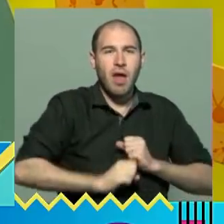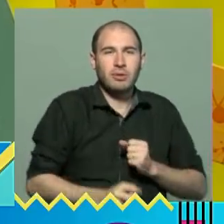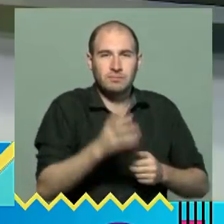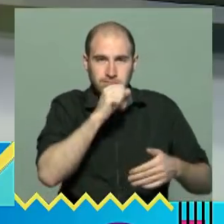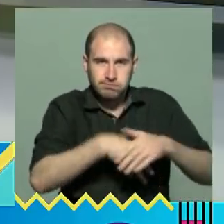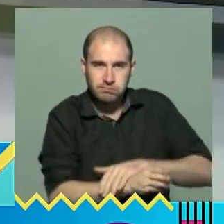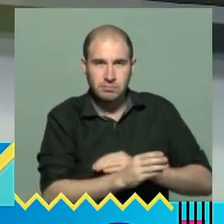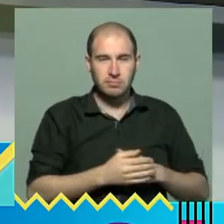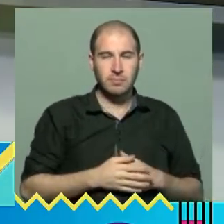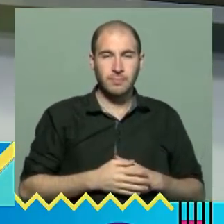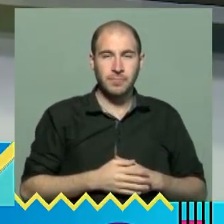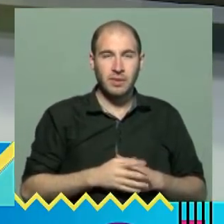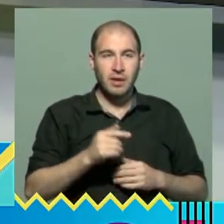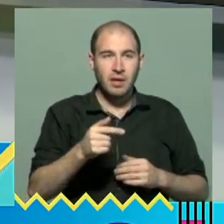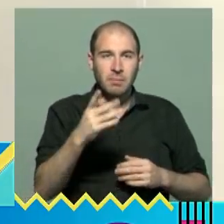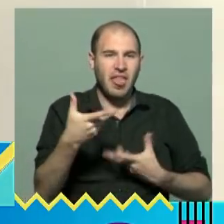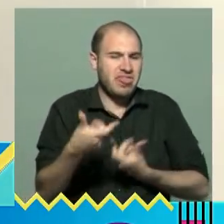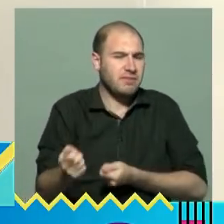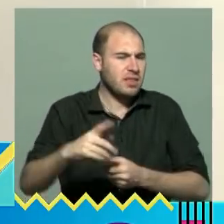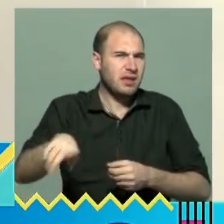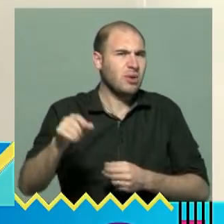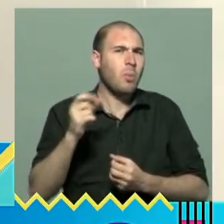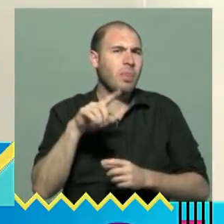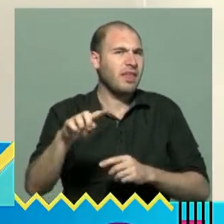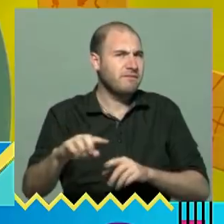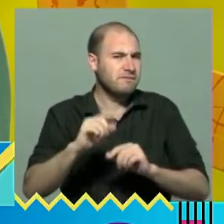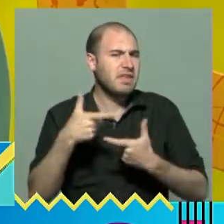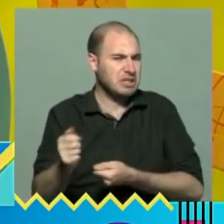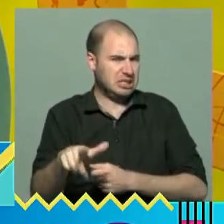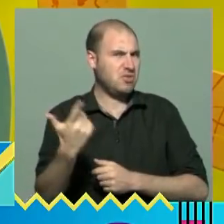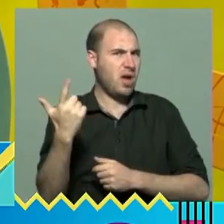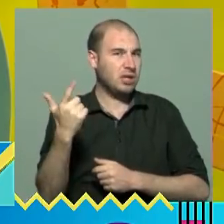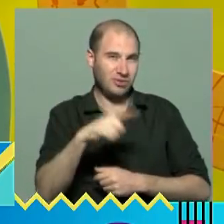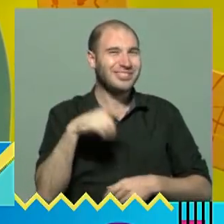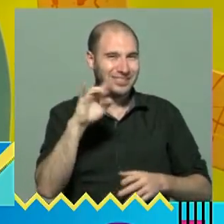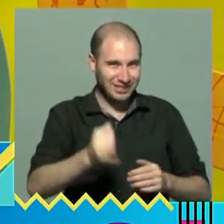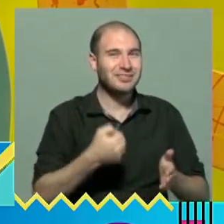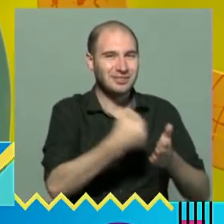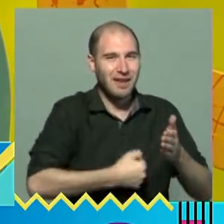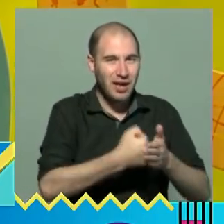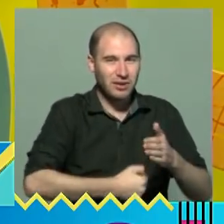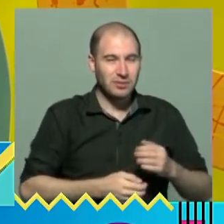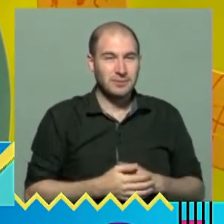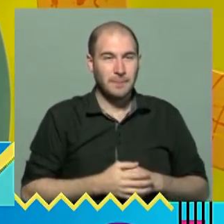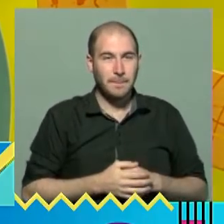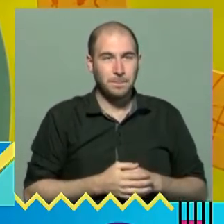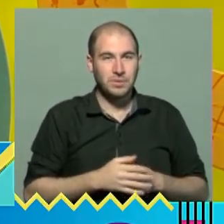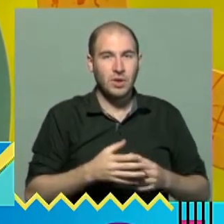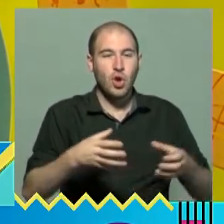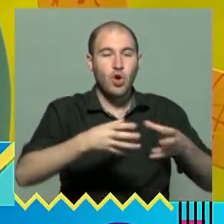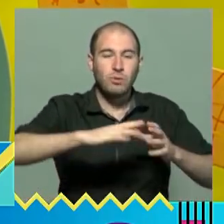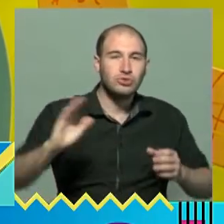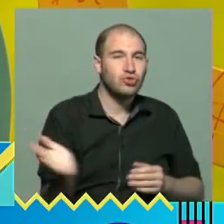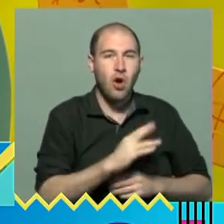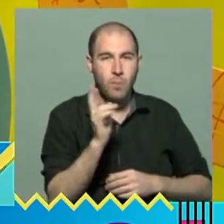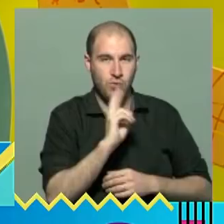clandestino. Entonces, no las escucho defender esa bandera, por ejemplo. Nosotros sí trabajamos por toda la integridad de